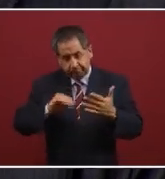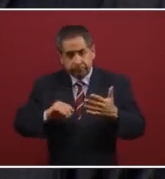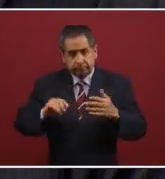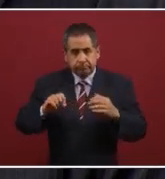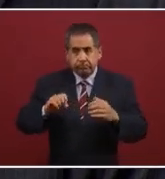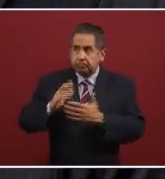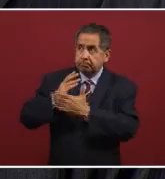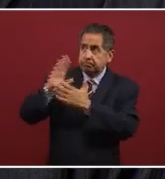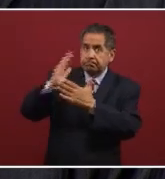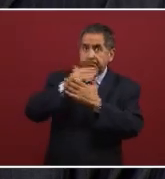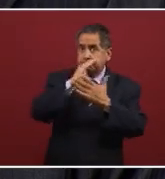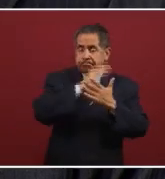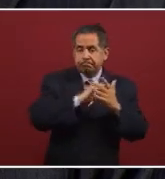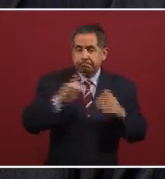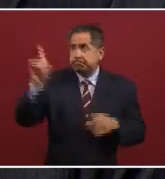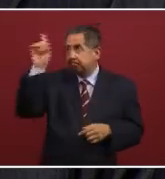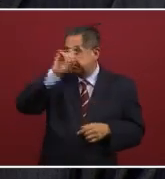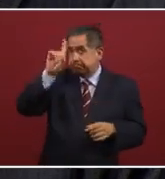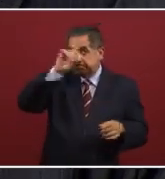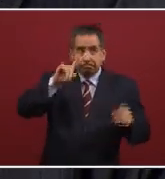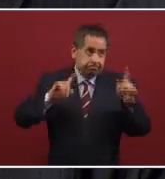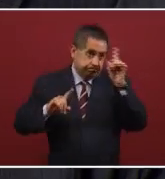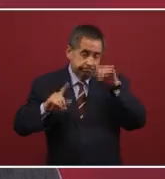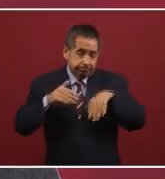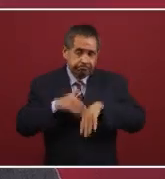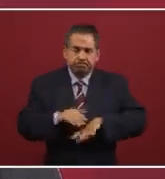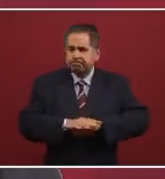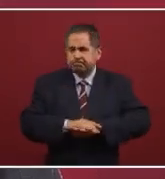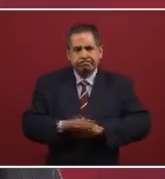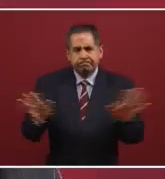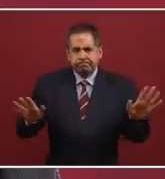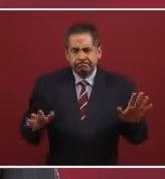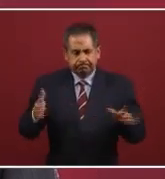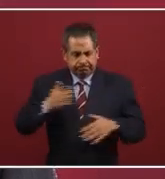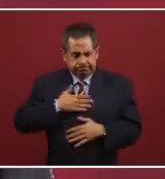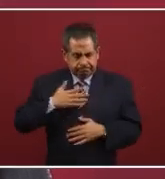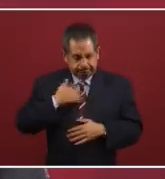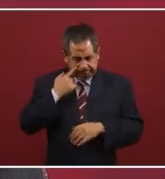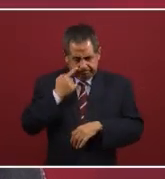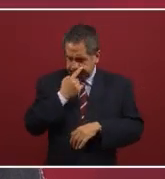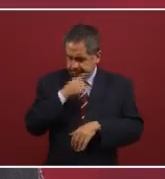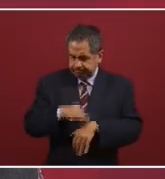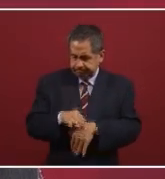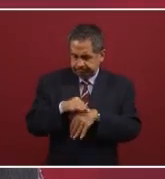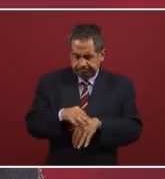sin esas recomendaciones, a partir de nuestra realidad.